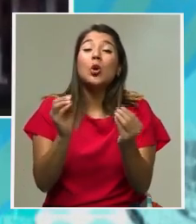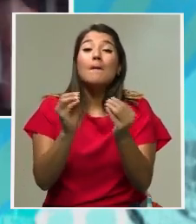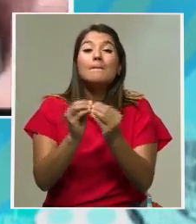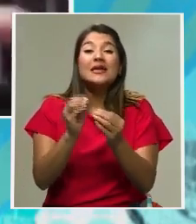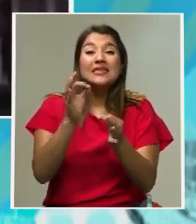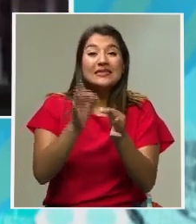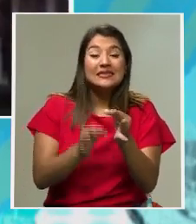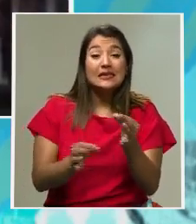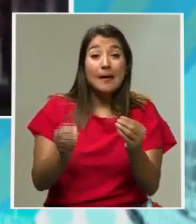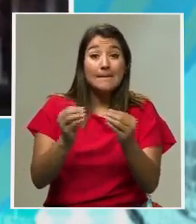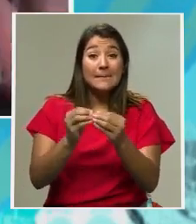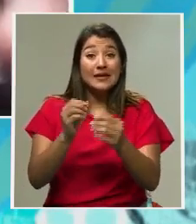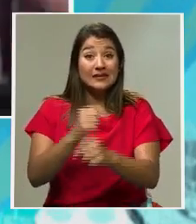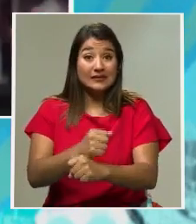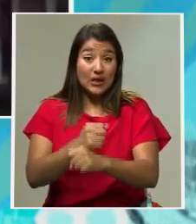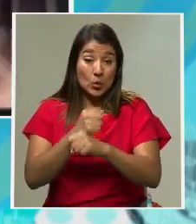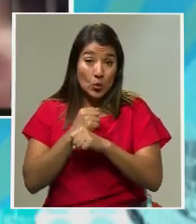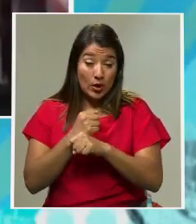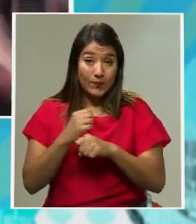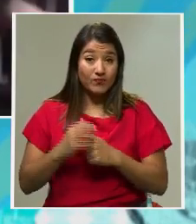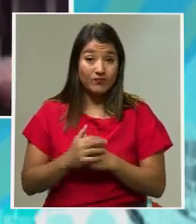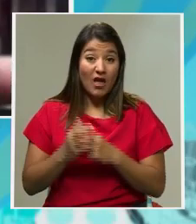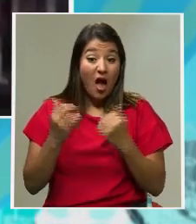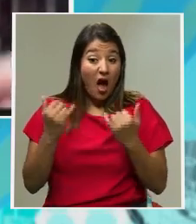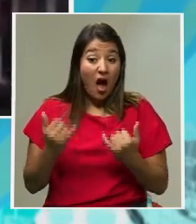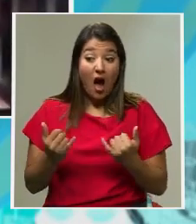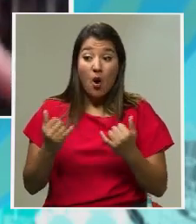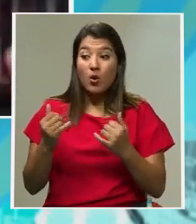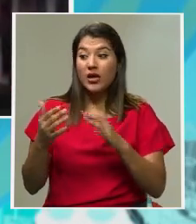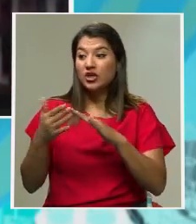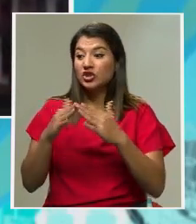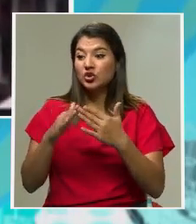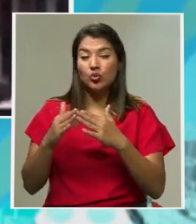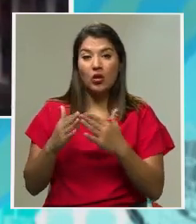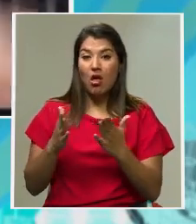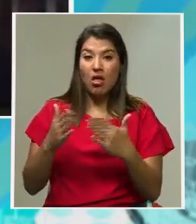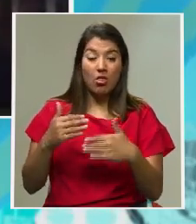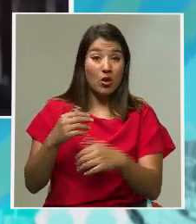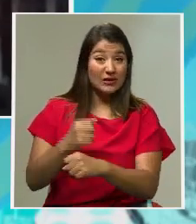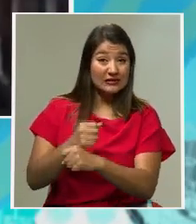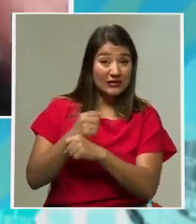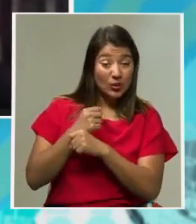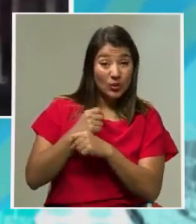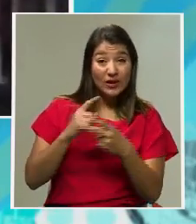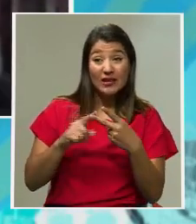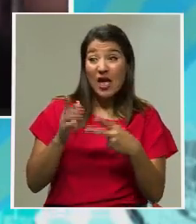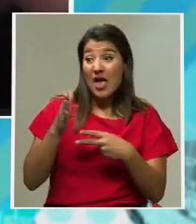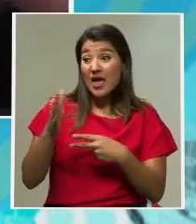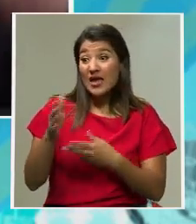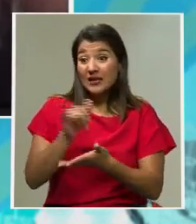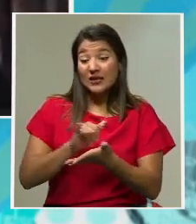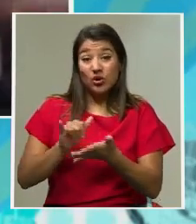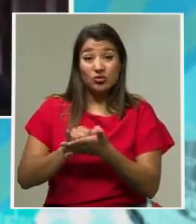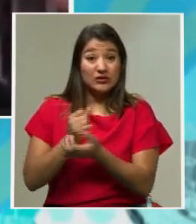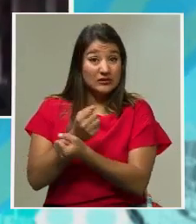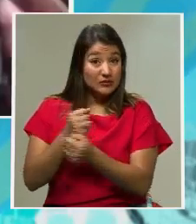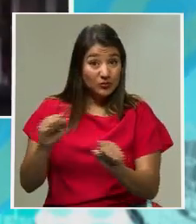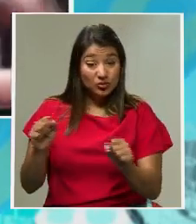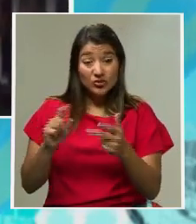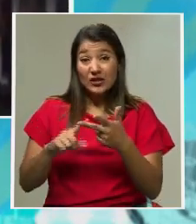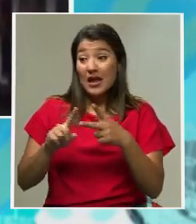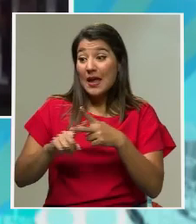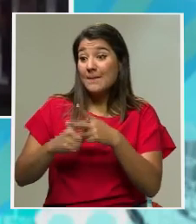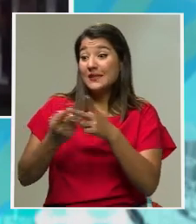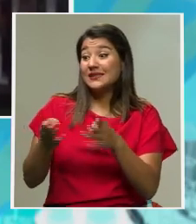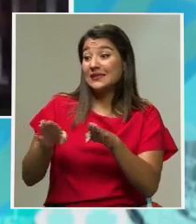¿verdad? La ciudad se volvió insegura, ir a San José ya era imposible, empezaron a cerrar las salas